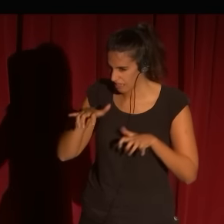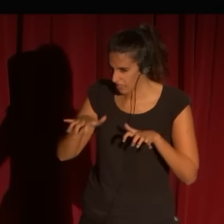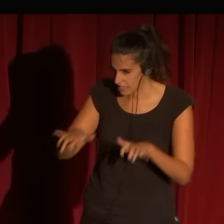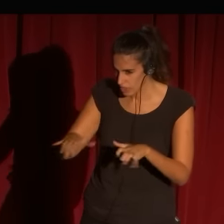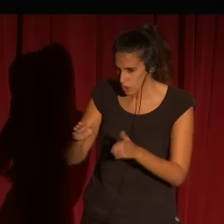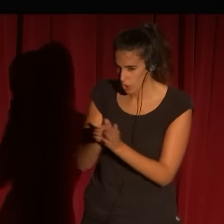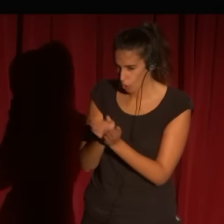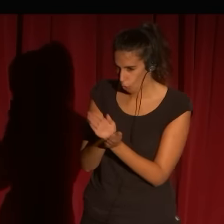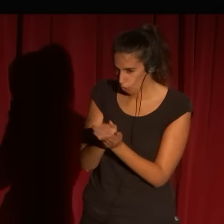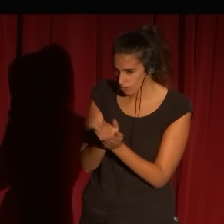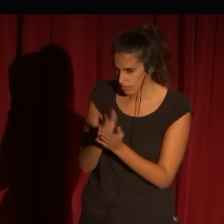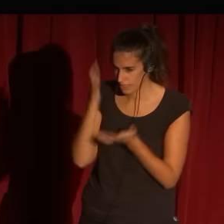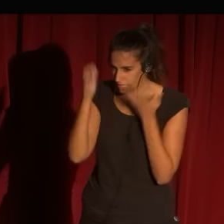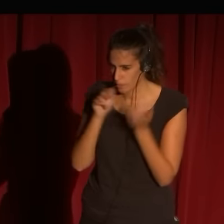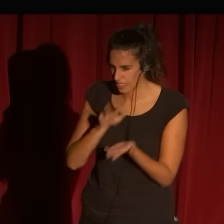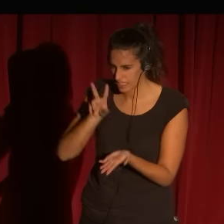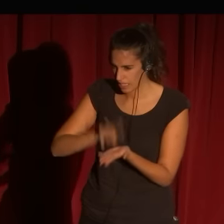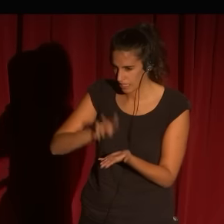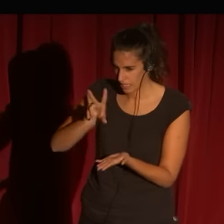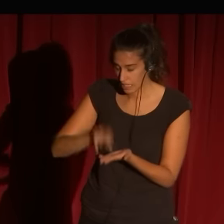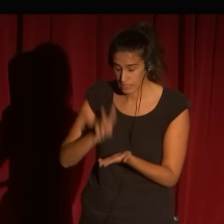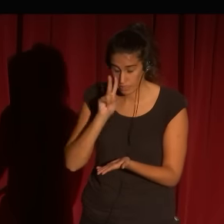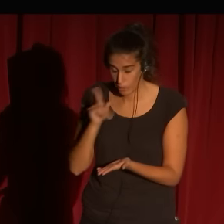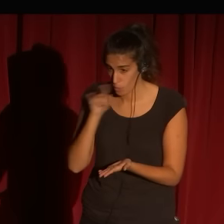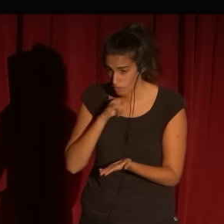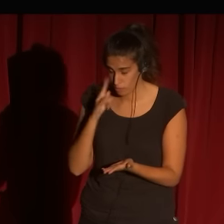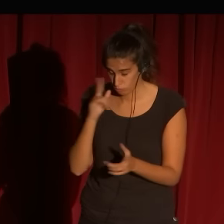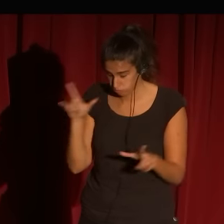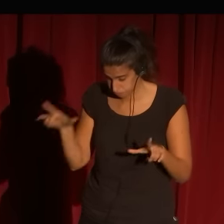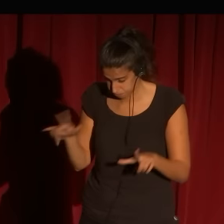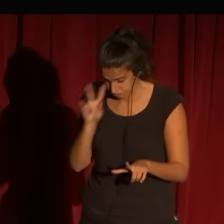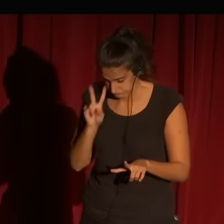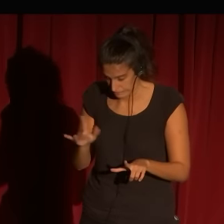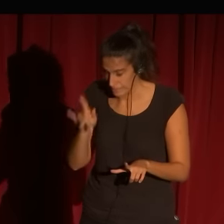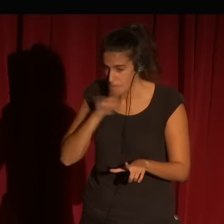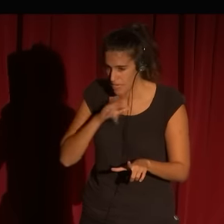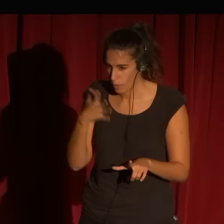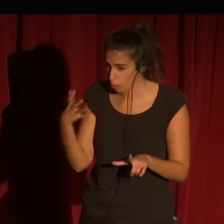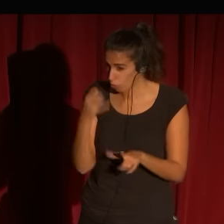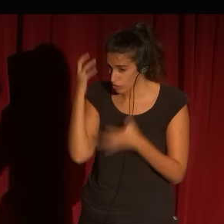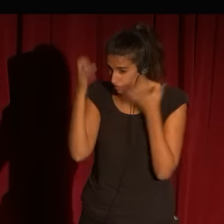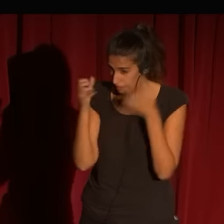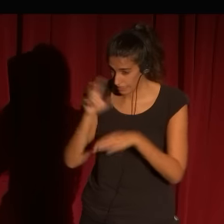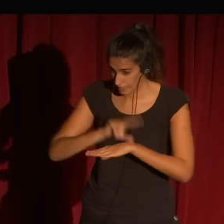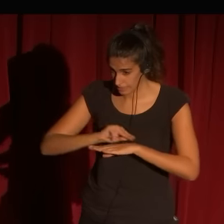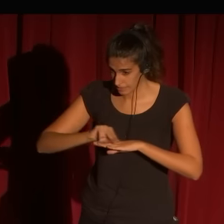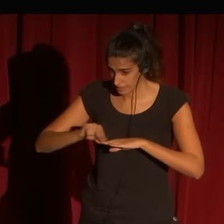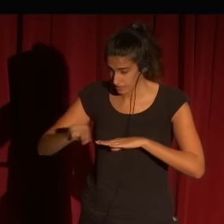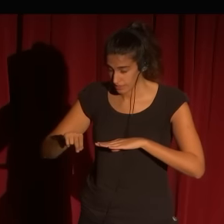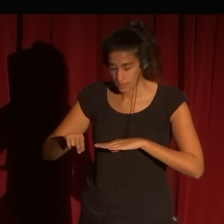y conchas y algunos animales una rana creo lo veo mal yo aquí en mi pantalla pero todos esos animales están